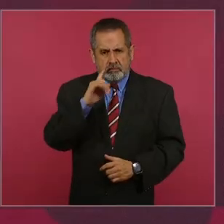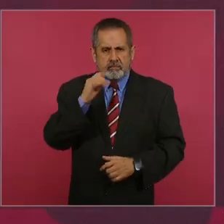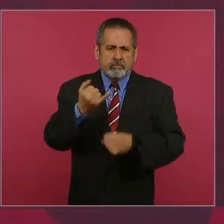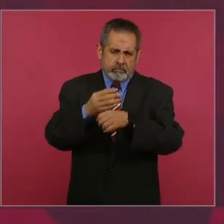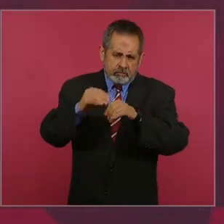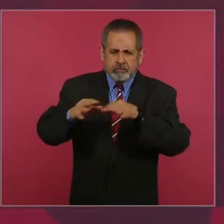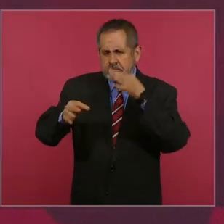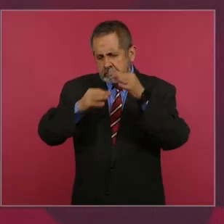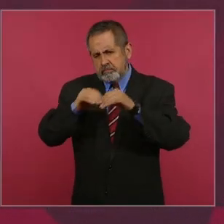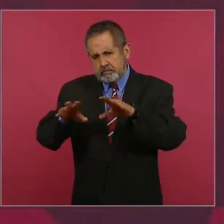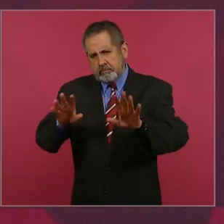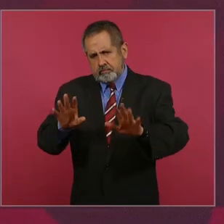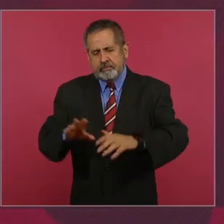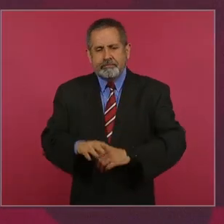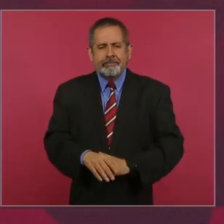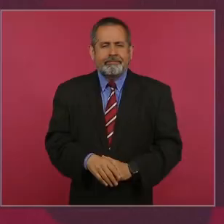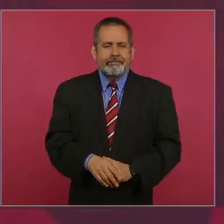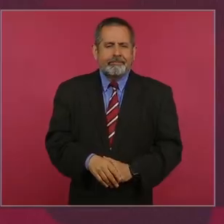información